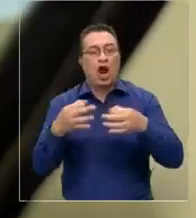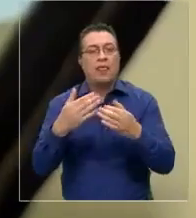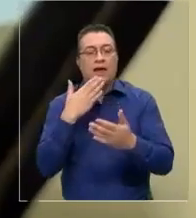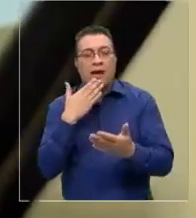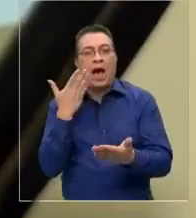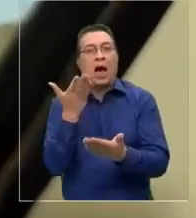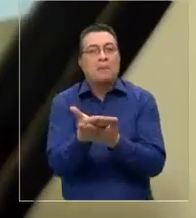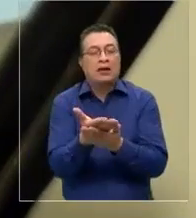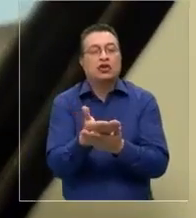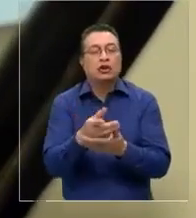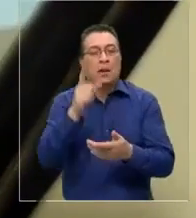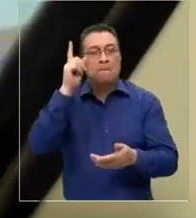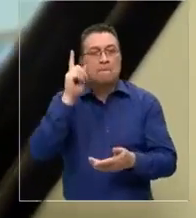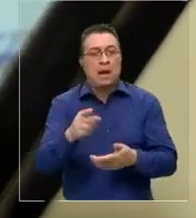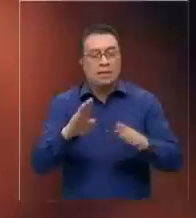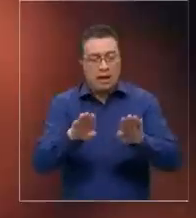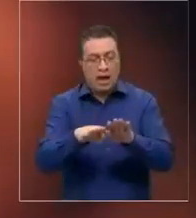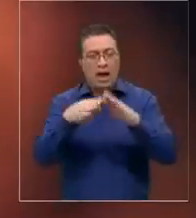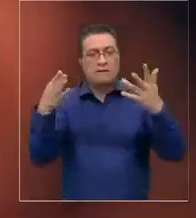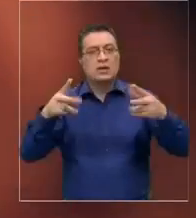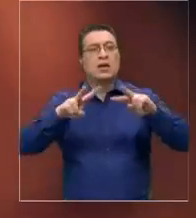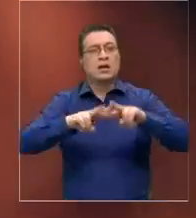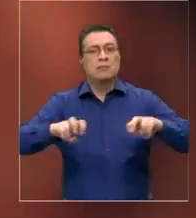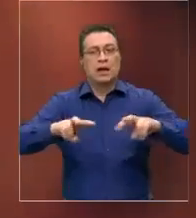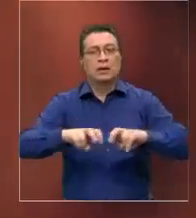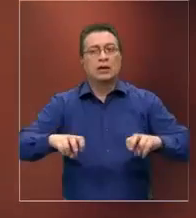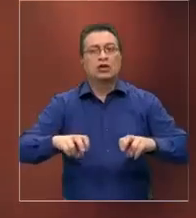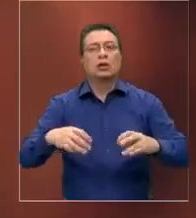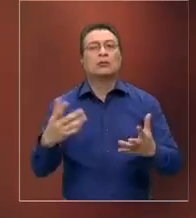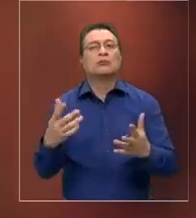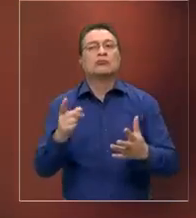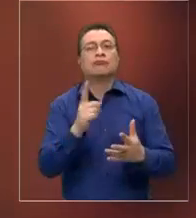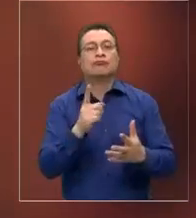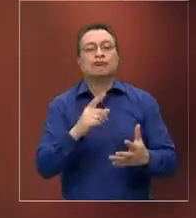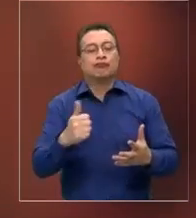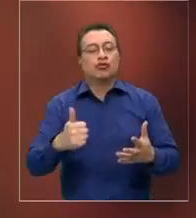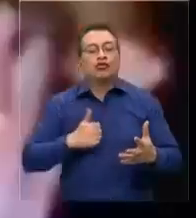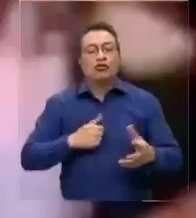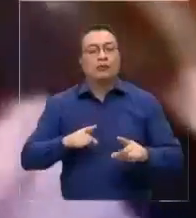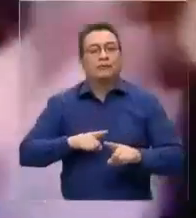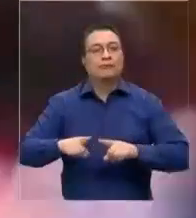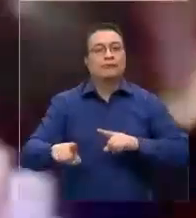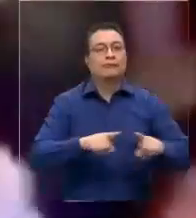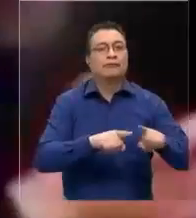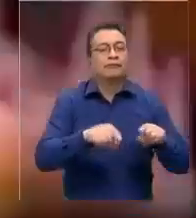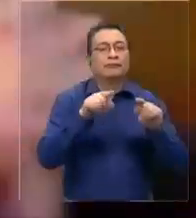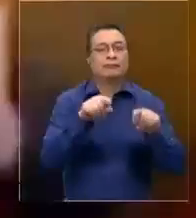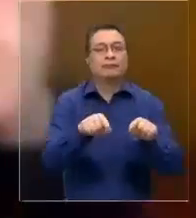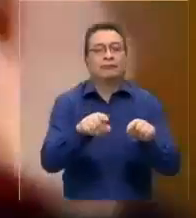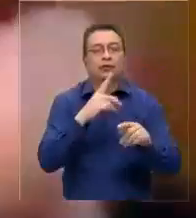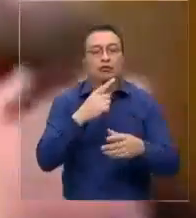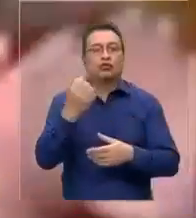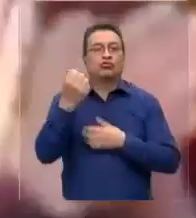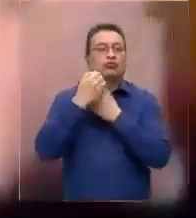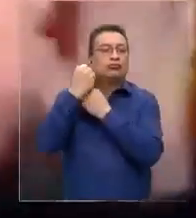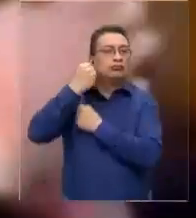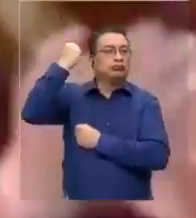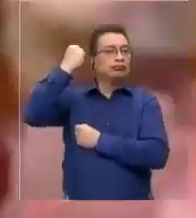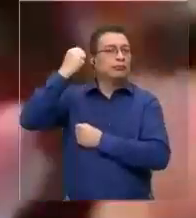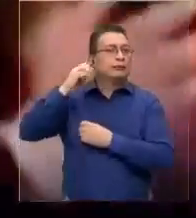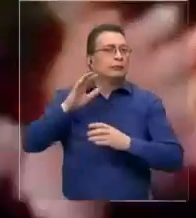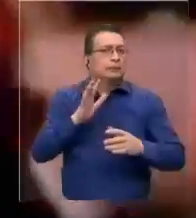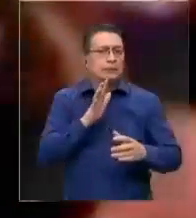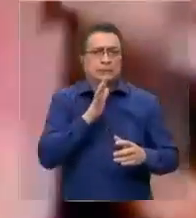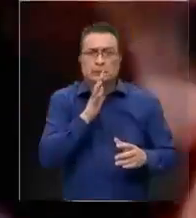Apelaciones ordenara reabrir la investigación al considerar que no se cumplieron diligencias en este supuesto suicidio. Para la